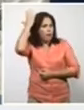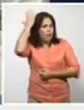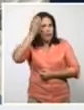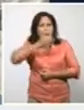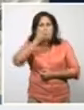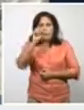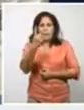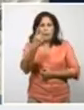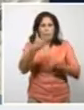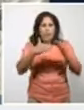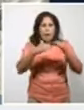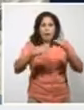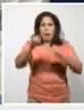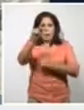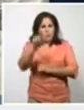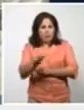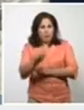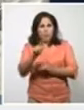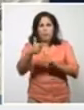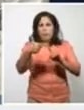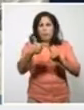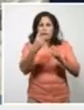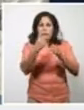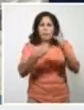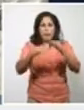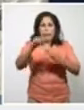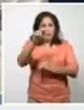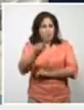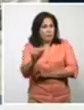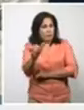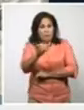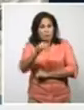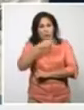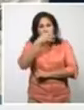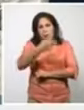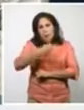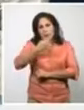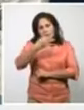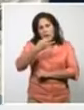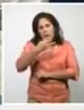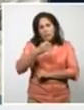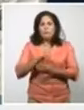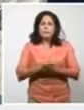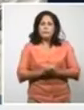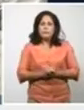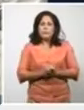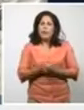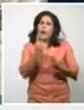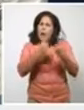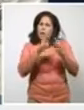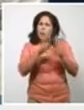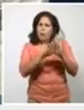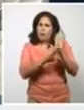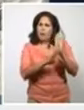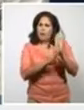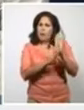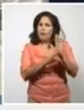ministro, viceprimeros ministros, bueno, pues hay muchas cosas que vinieron para